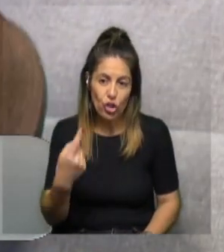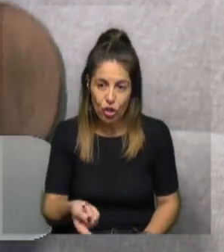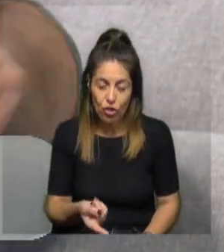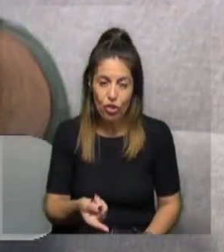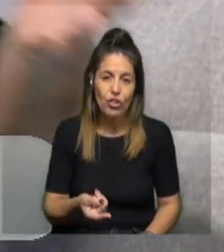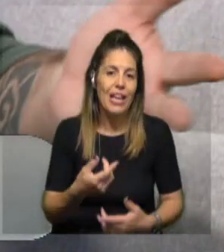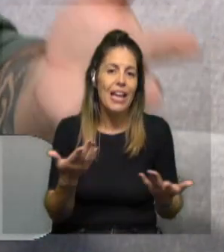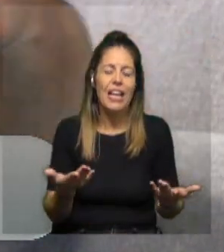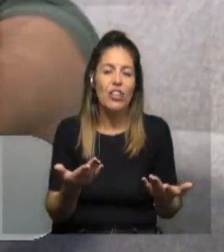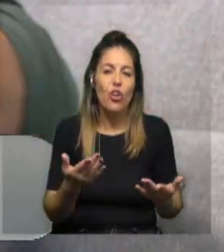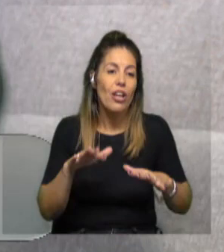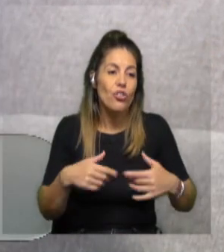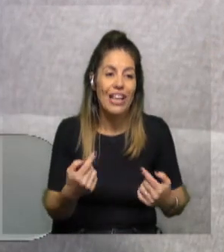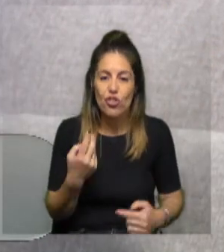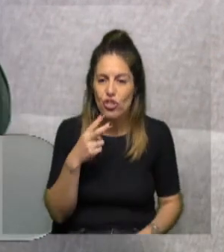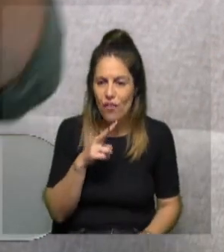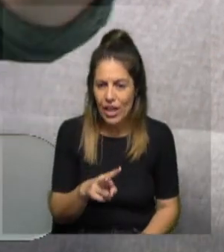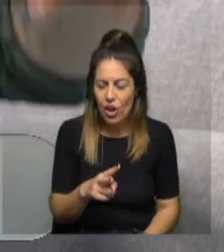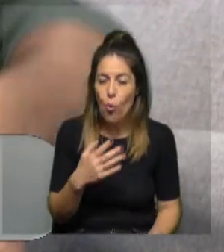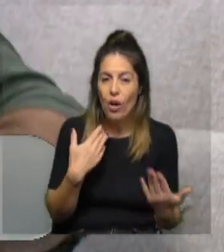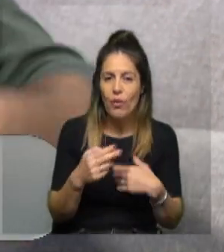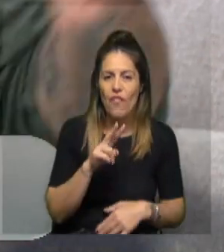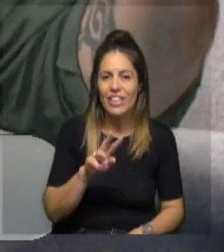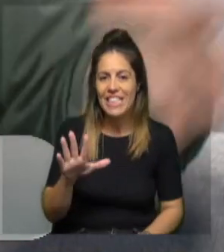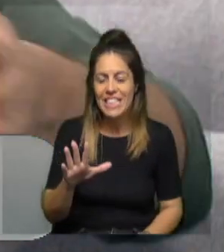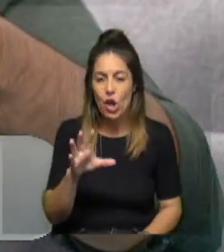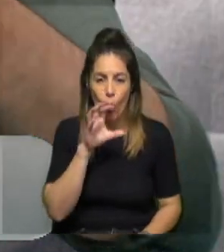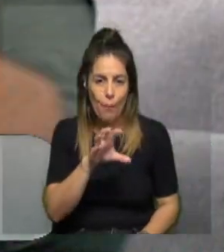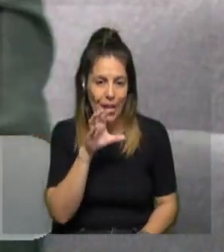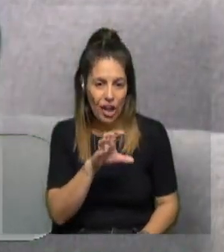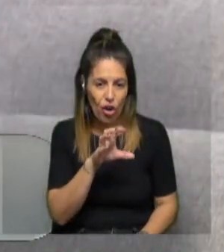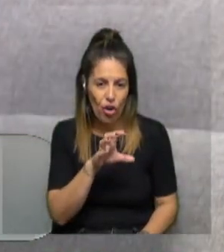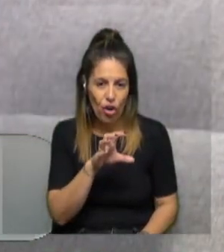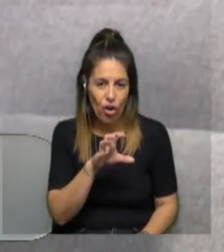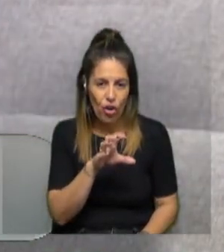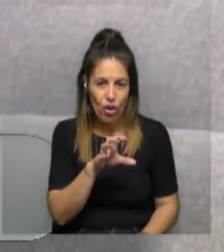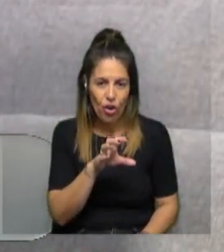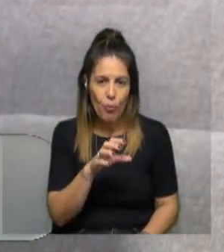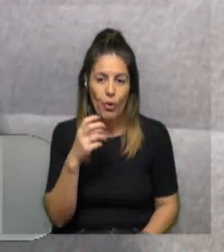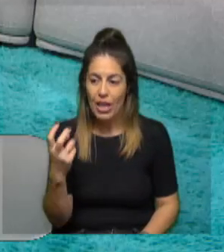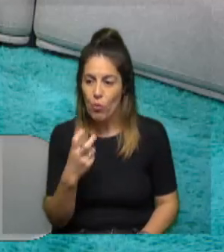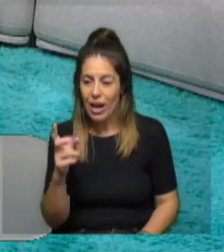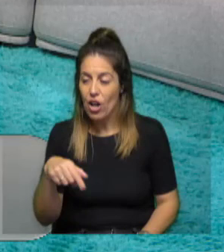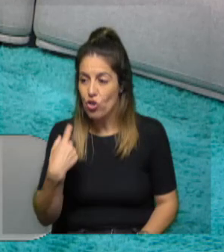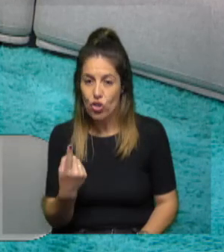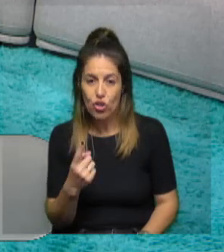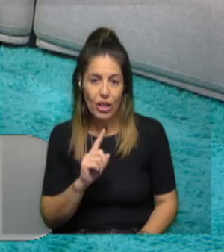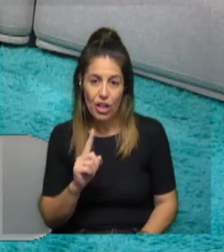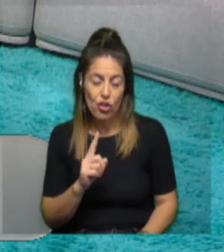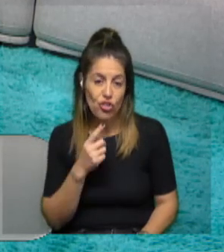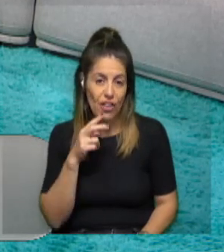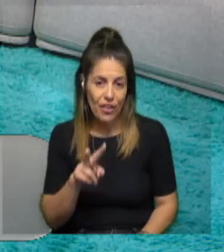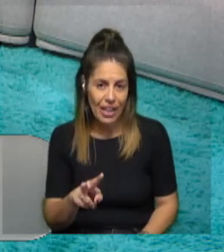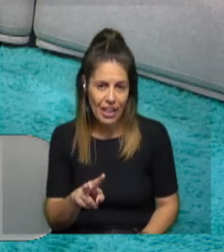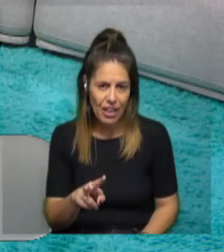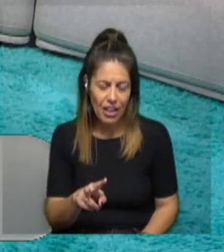tiene una parte que capaz que no se ve y es, bueno, hablamos de 25 perros que son asesinos seriales. Entonces, voy a buscar los otros que no hablaron, que, entonces me lo